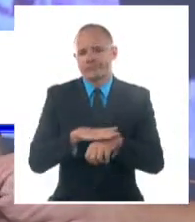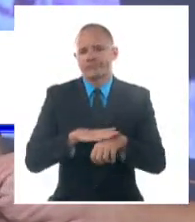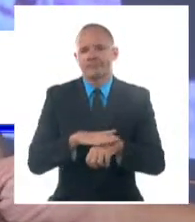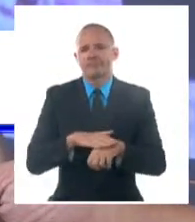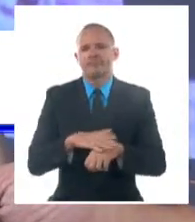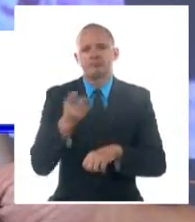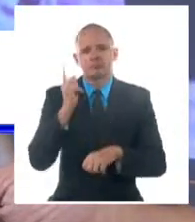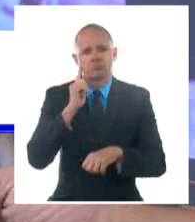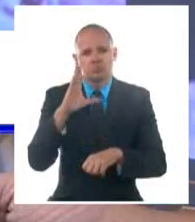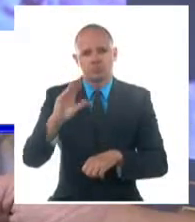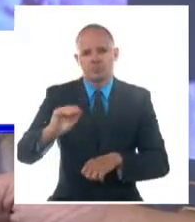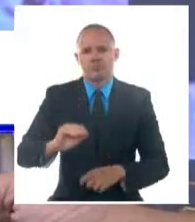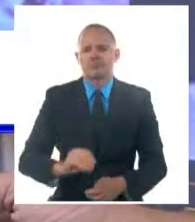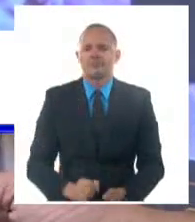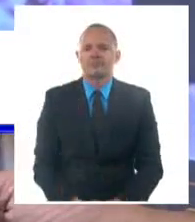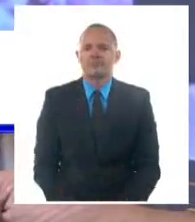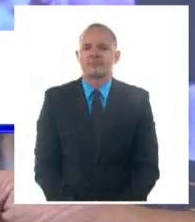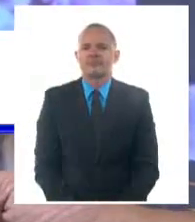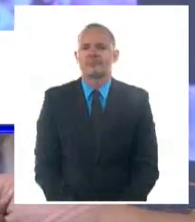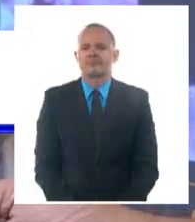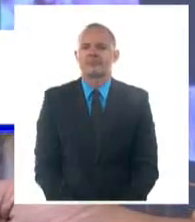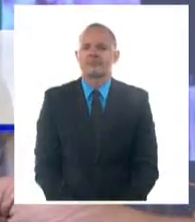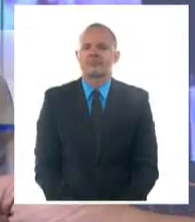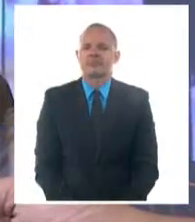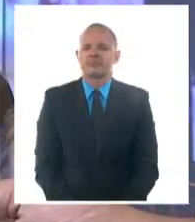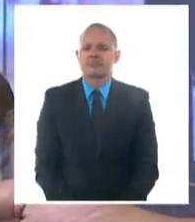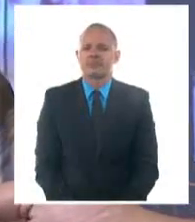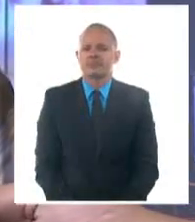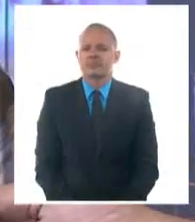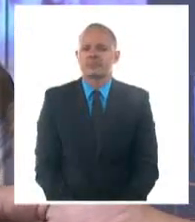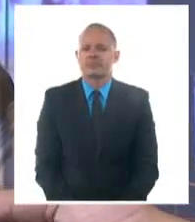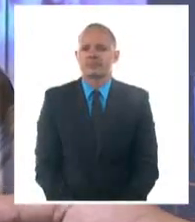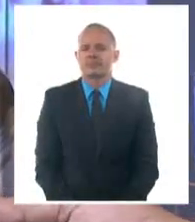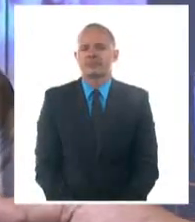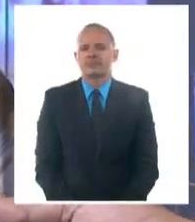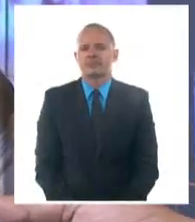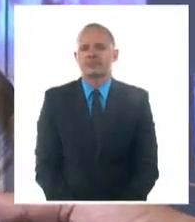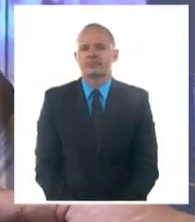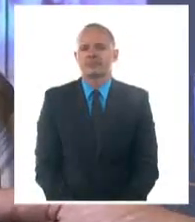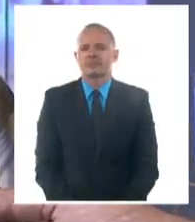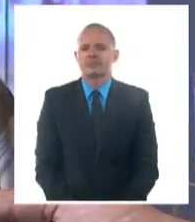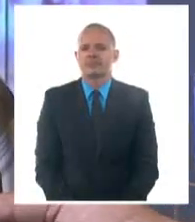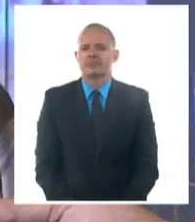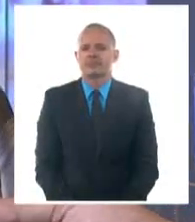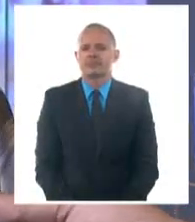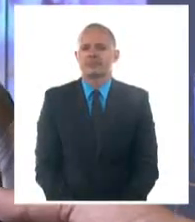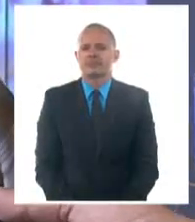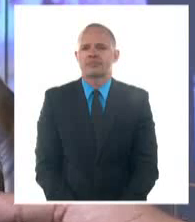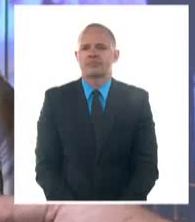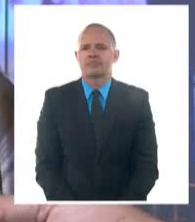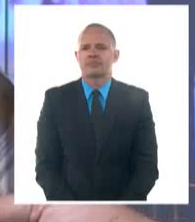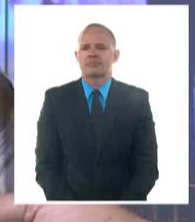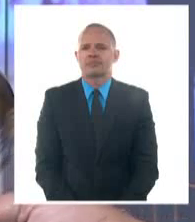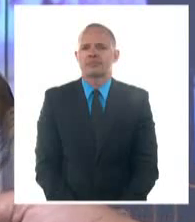el horario de la mañana, y nos salió de servicio en el día de hoy. Y también tuvimos